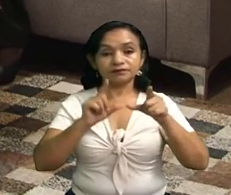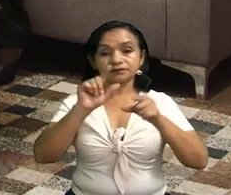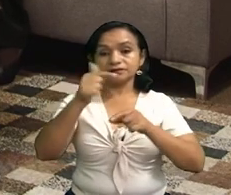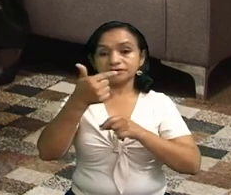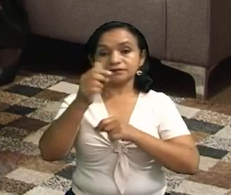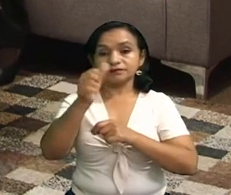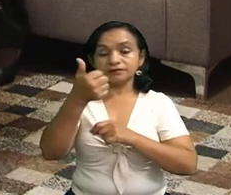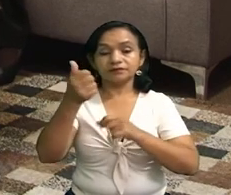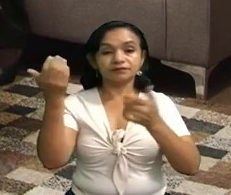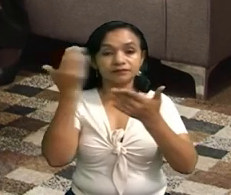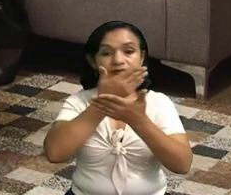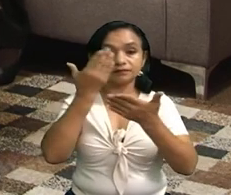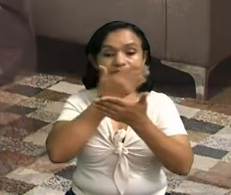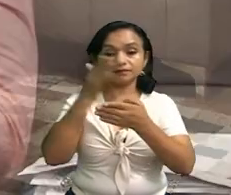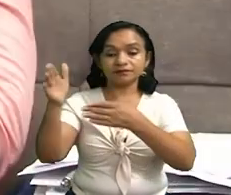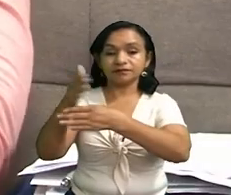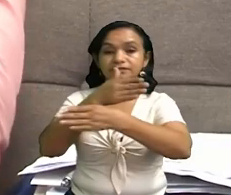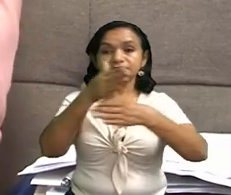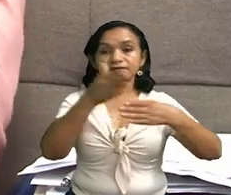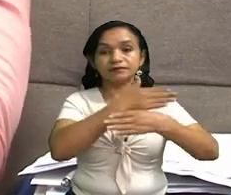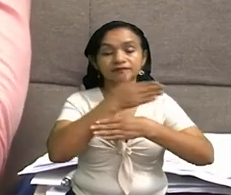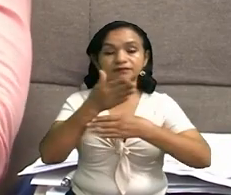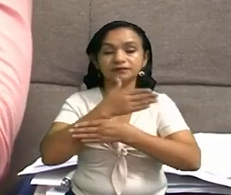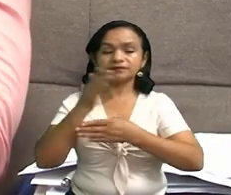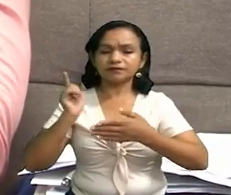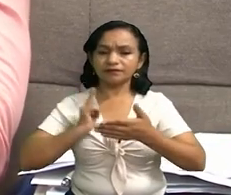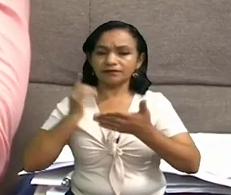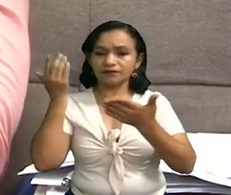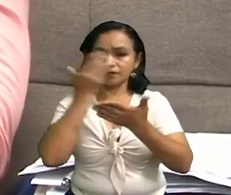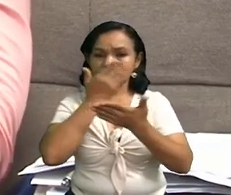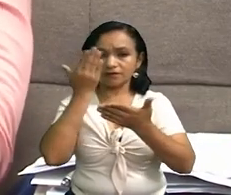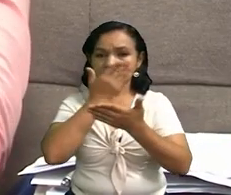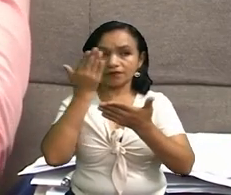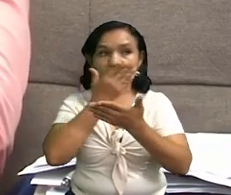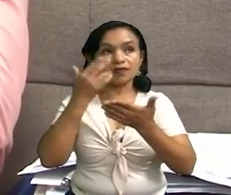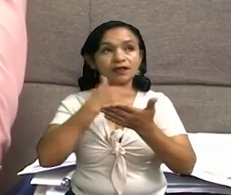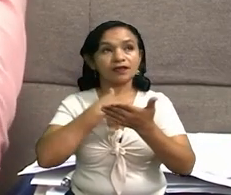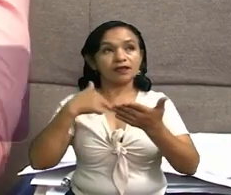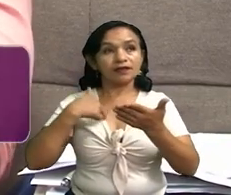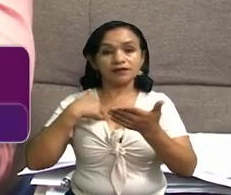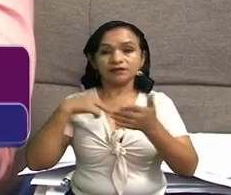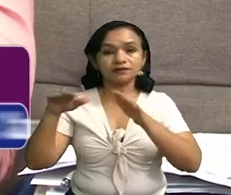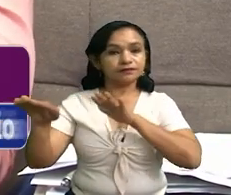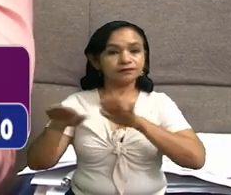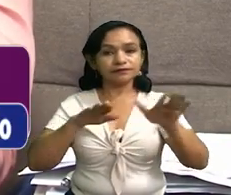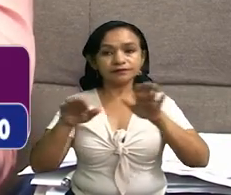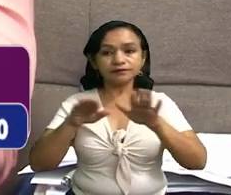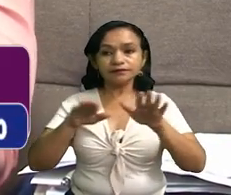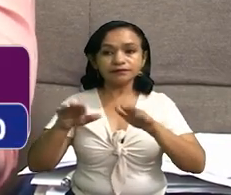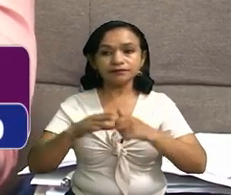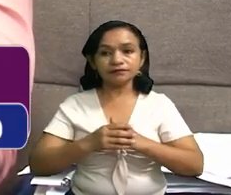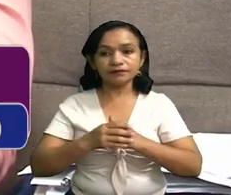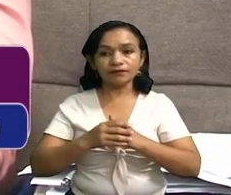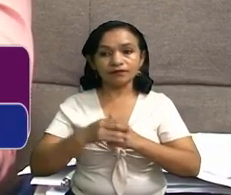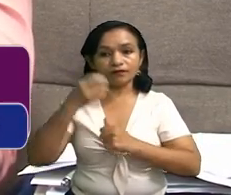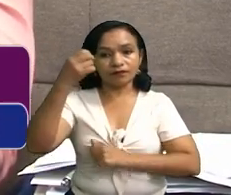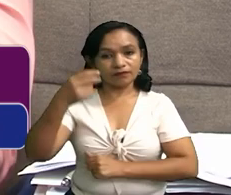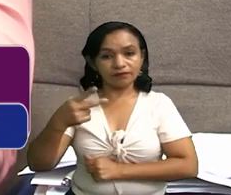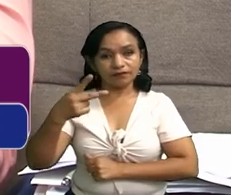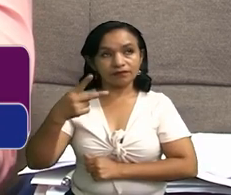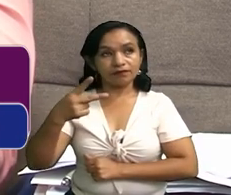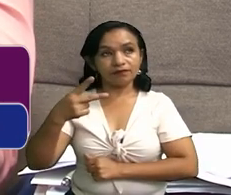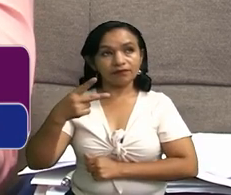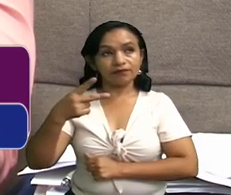carreras. Tenemos carreras que los estudiantes no las pueden poner como segunda